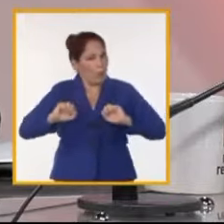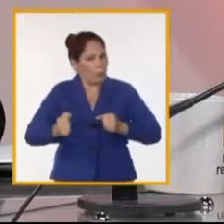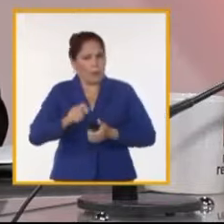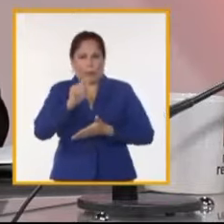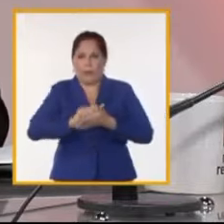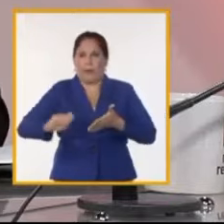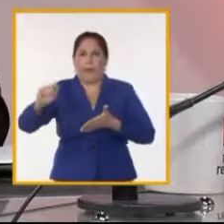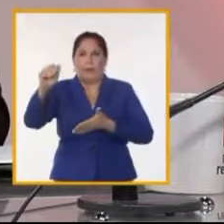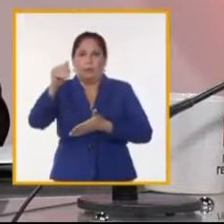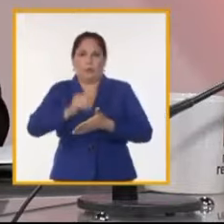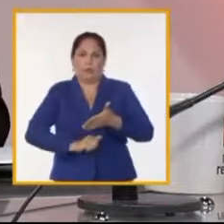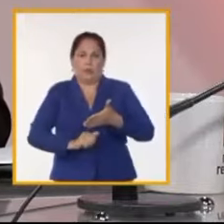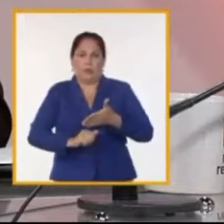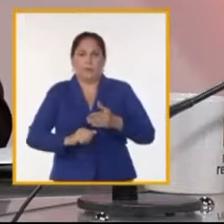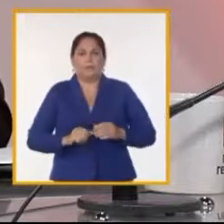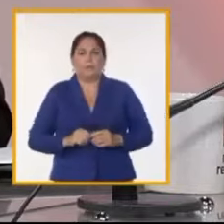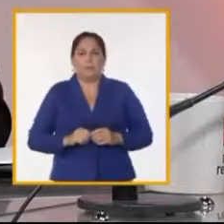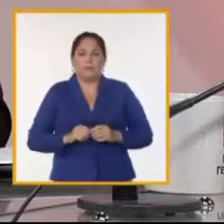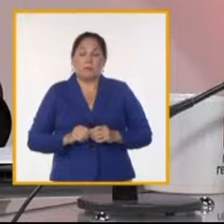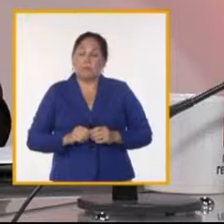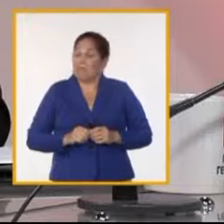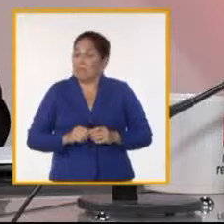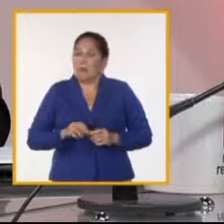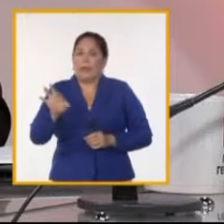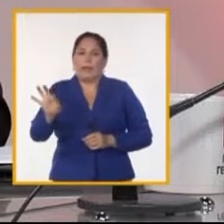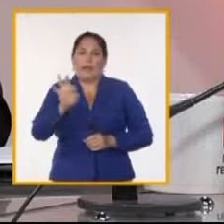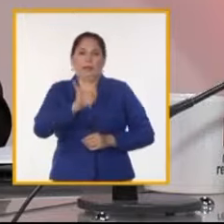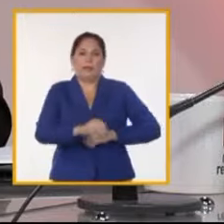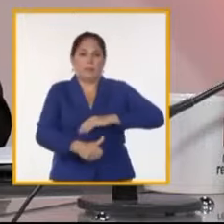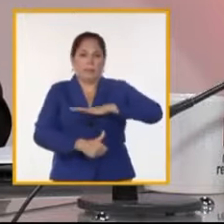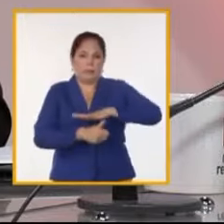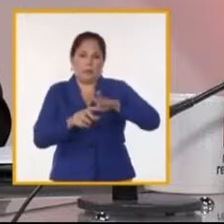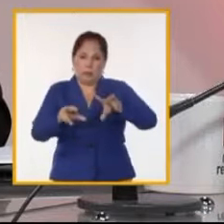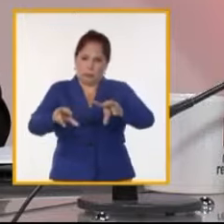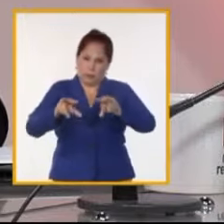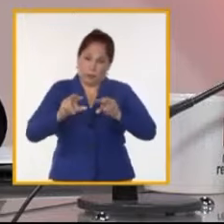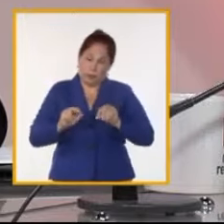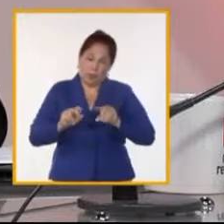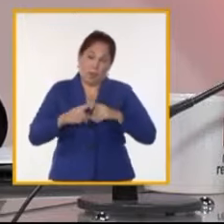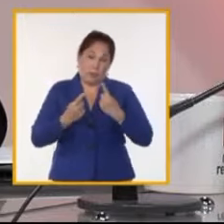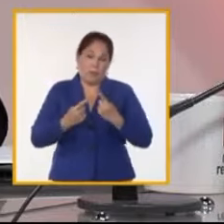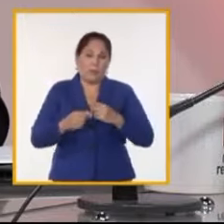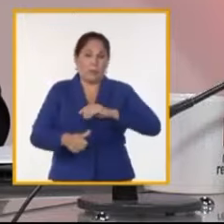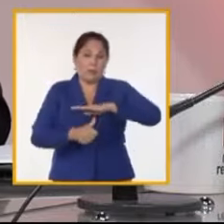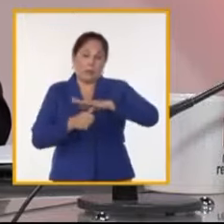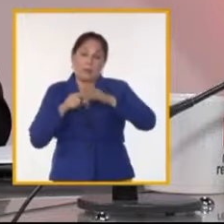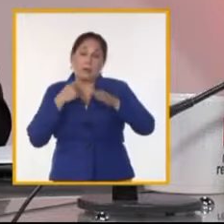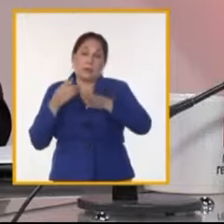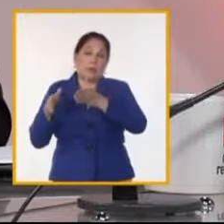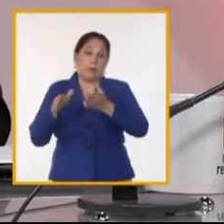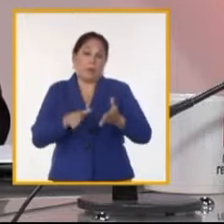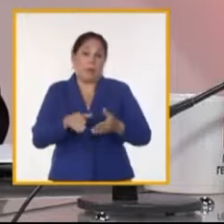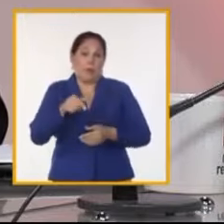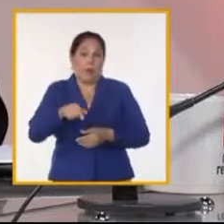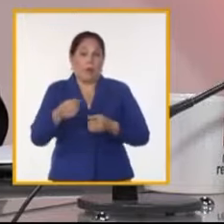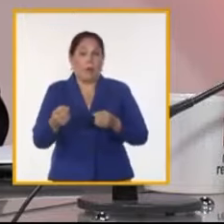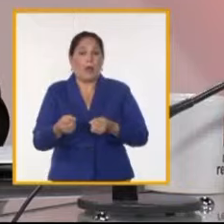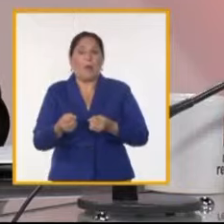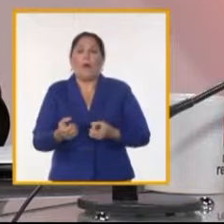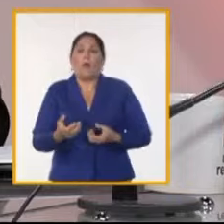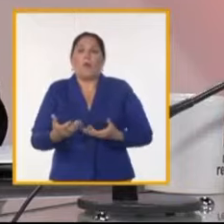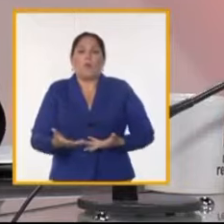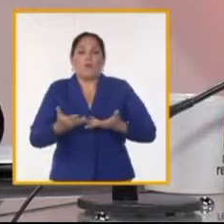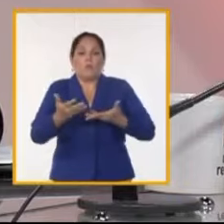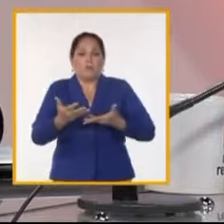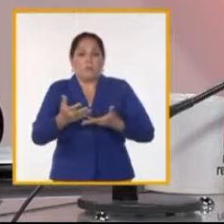estas elecciones en Irán para elegir al nuevo presidente de esa nación están previstas las honras fúnebres de raíz en